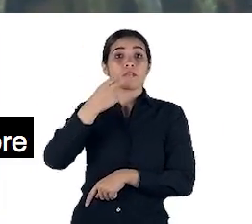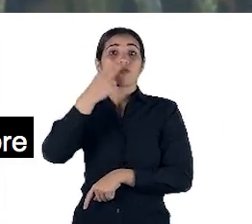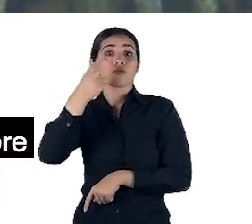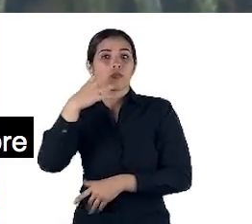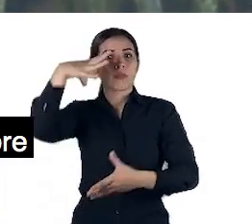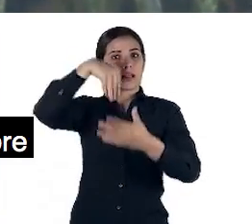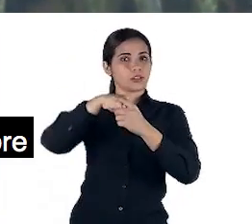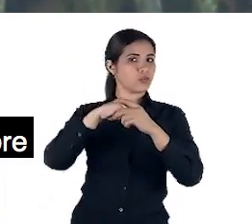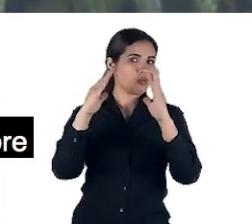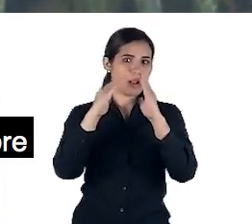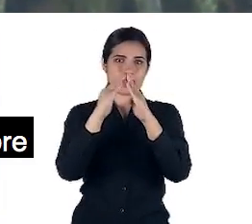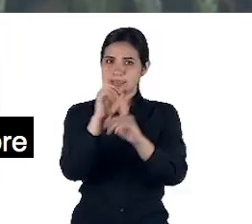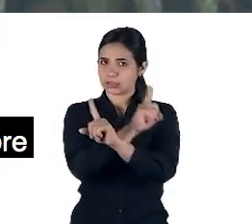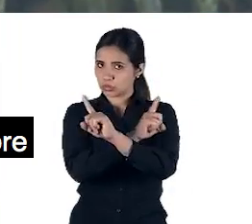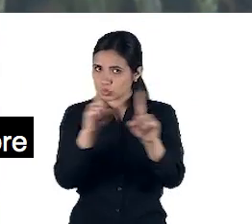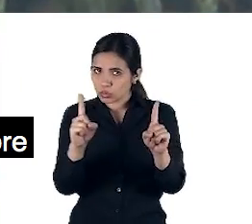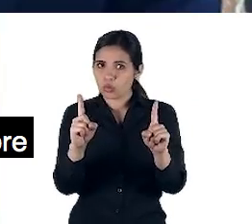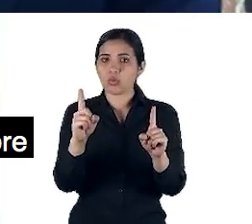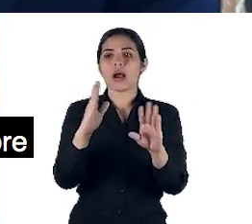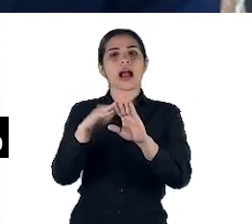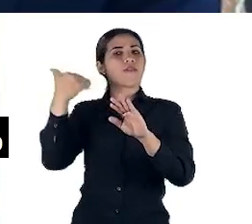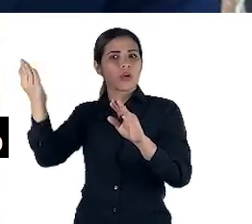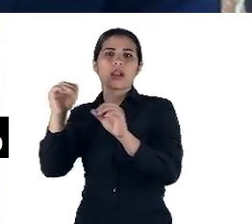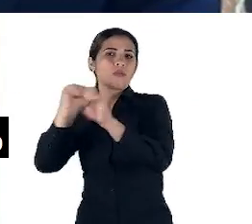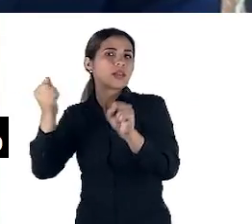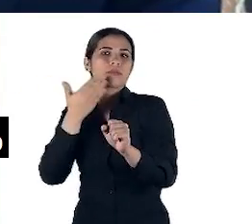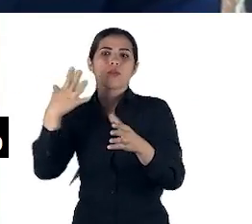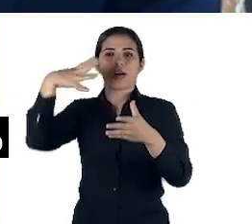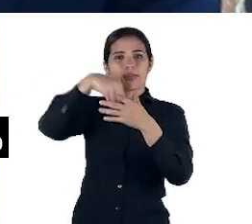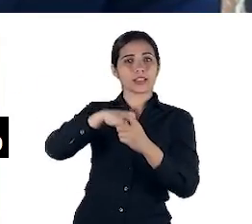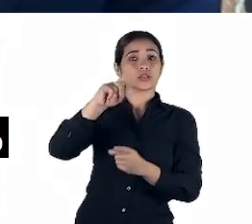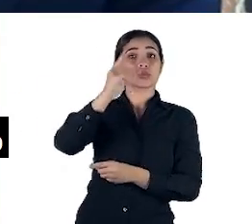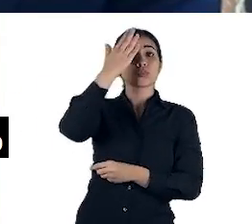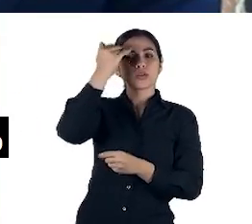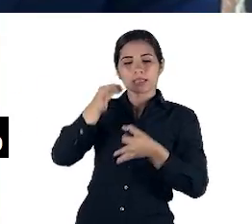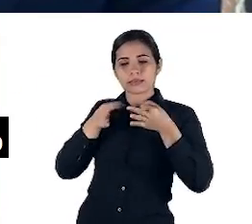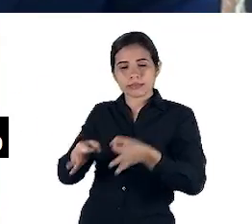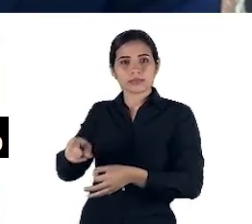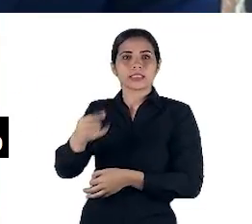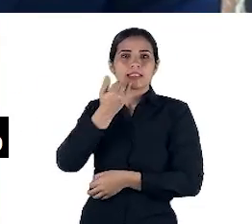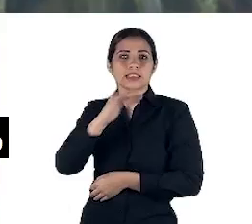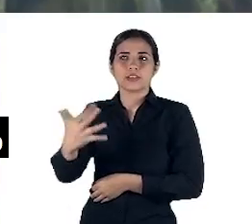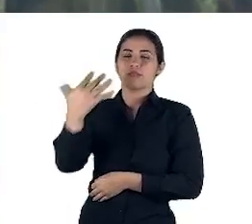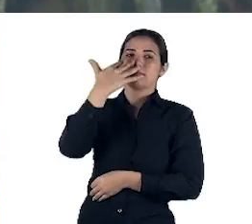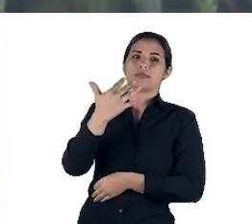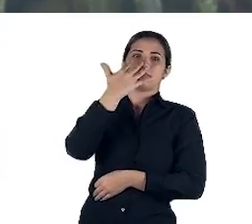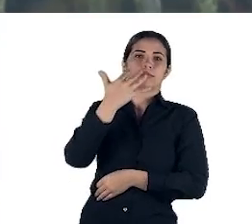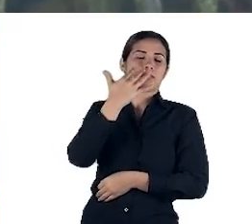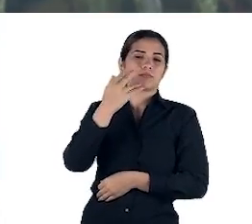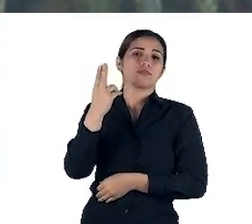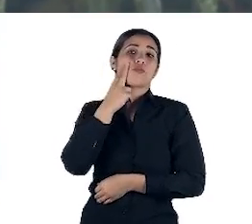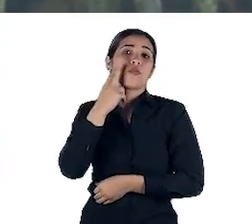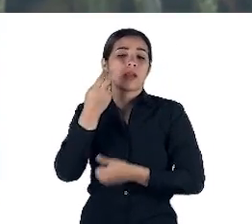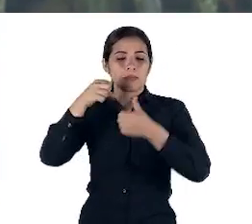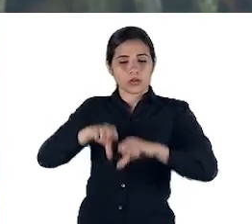eviten, que desechen esa costumbre de fumar dentro de la casa, que también eso lleva mucho